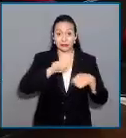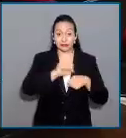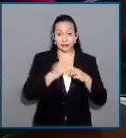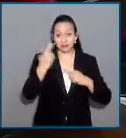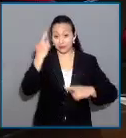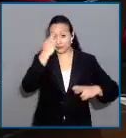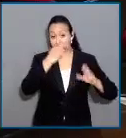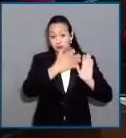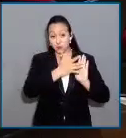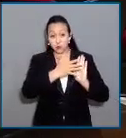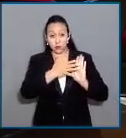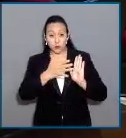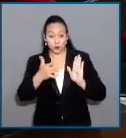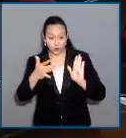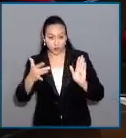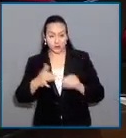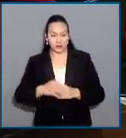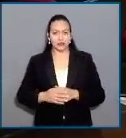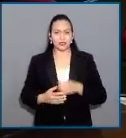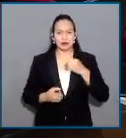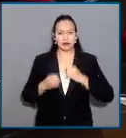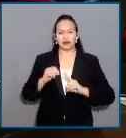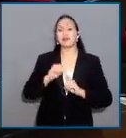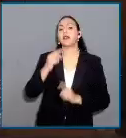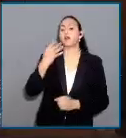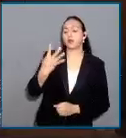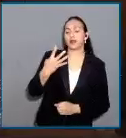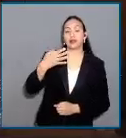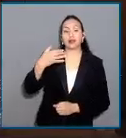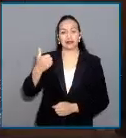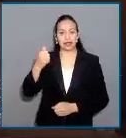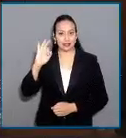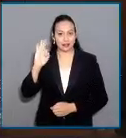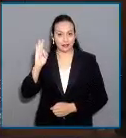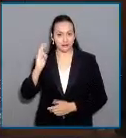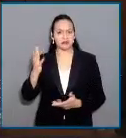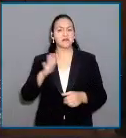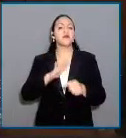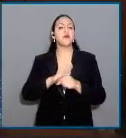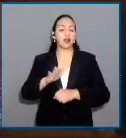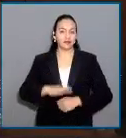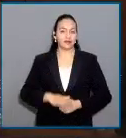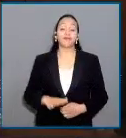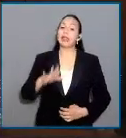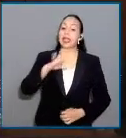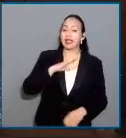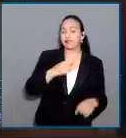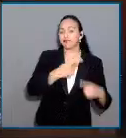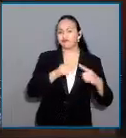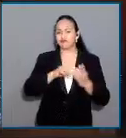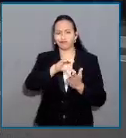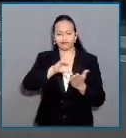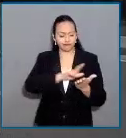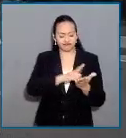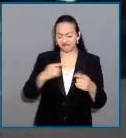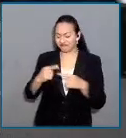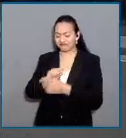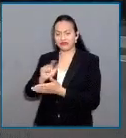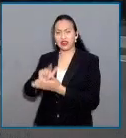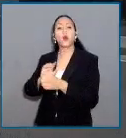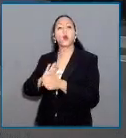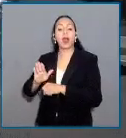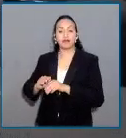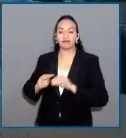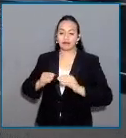sus sesiones del 4 y 6 de febrero destacan diversas acciones de inconstitucionalidad promovidas por el PRI y